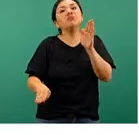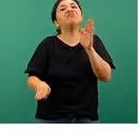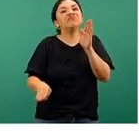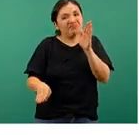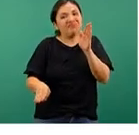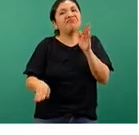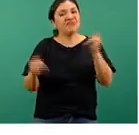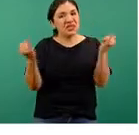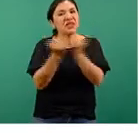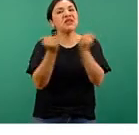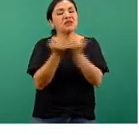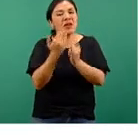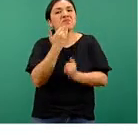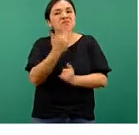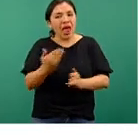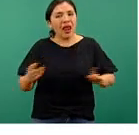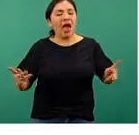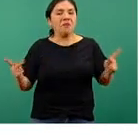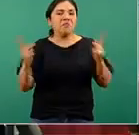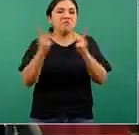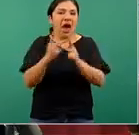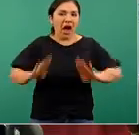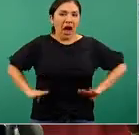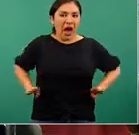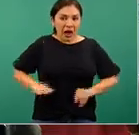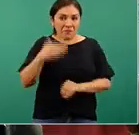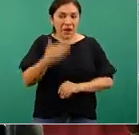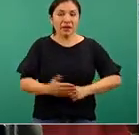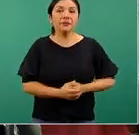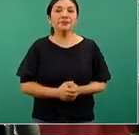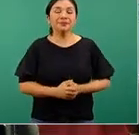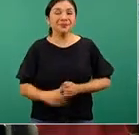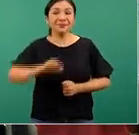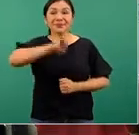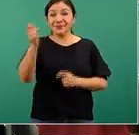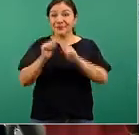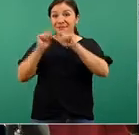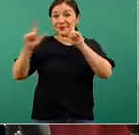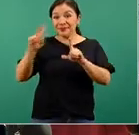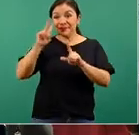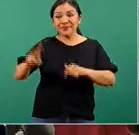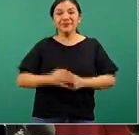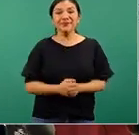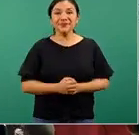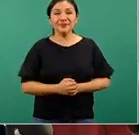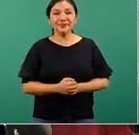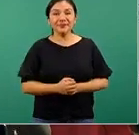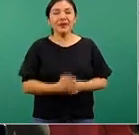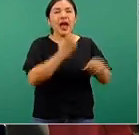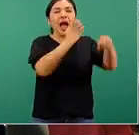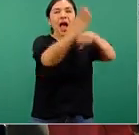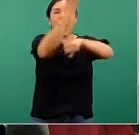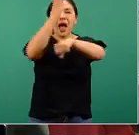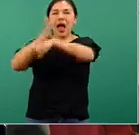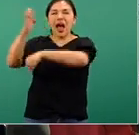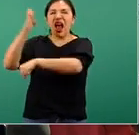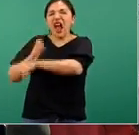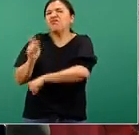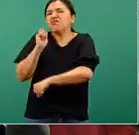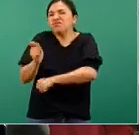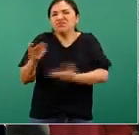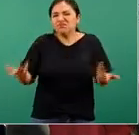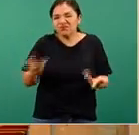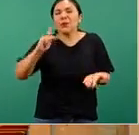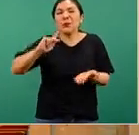en los últimos días y en las últimas semanas. Si vemos la siguiente diapositiva, enfocamos por entidad federativa,